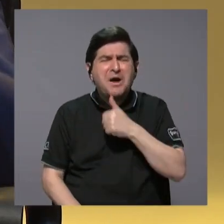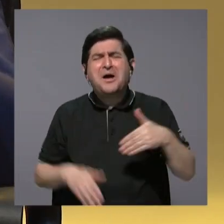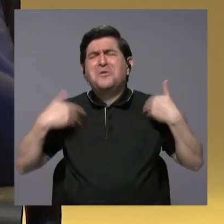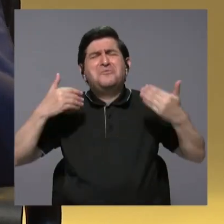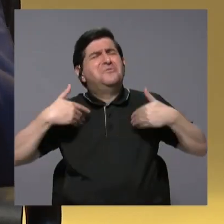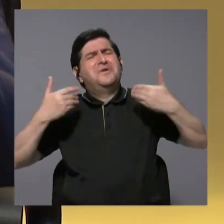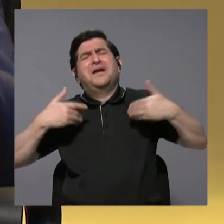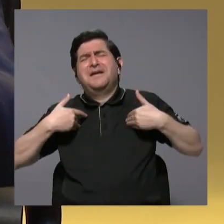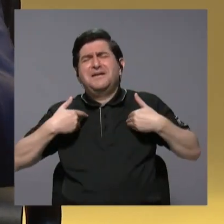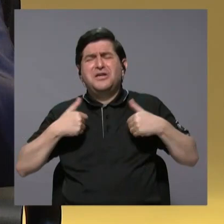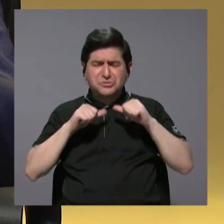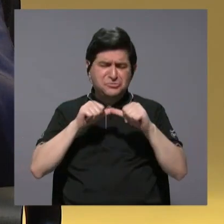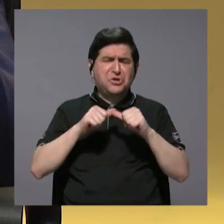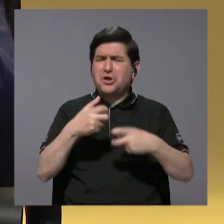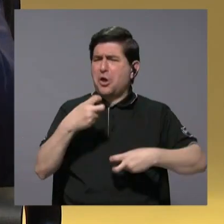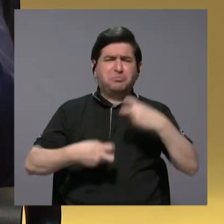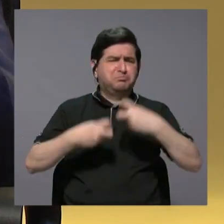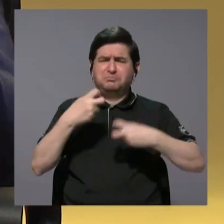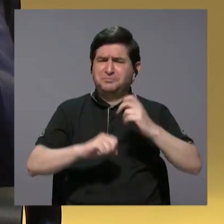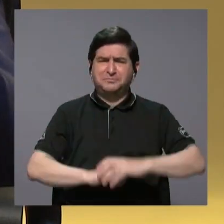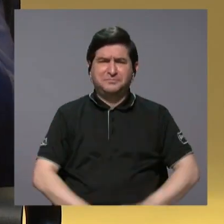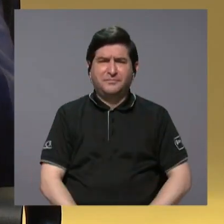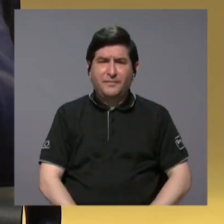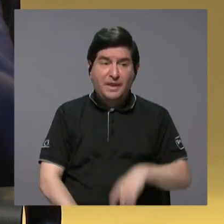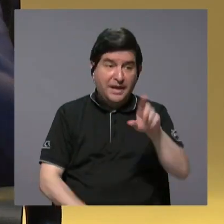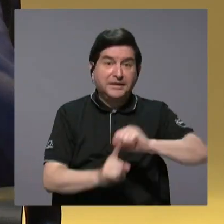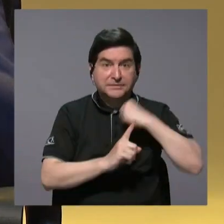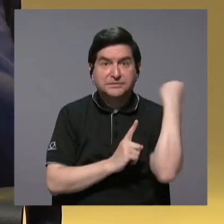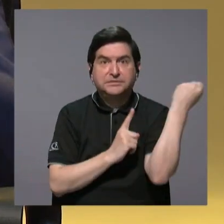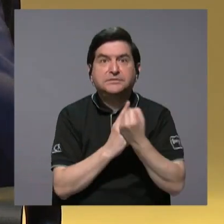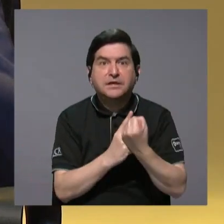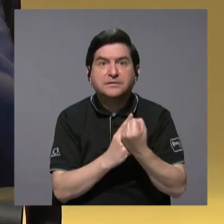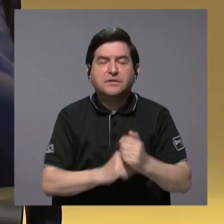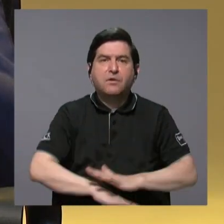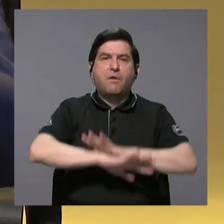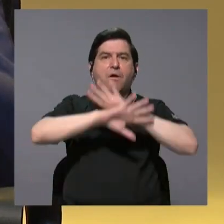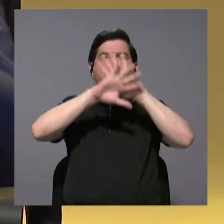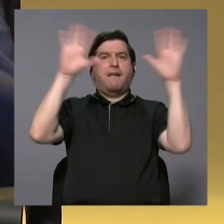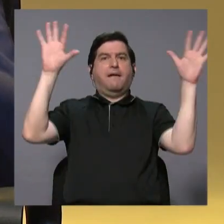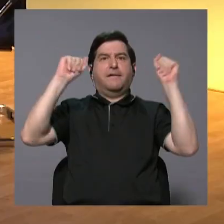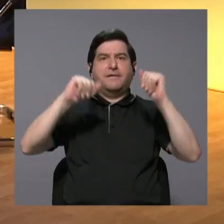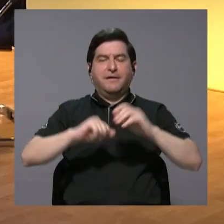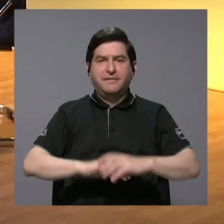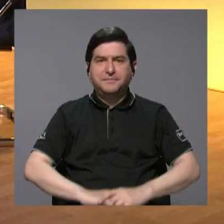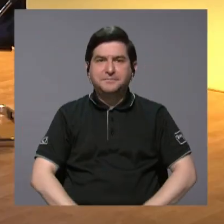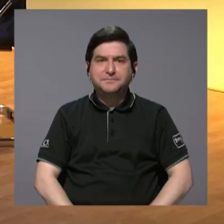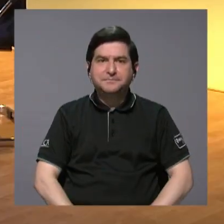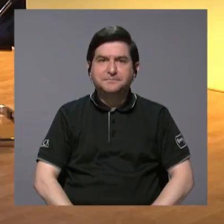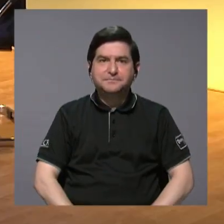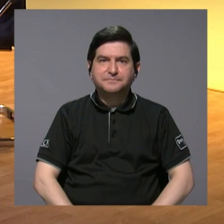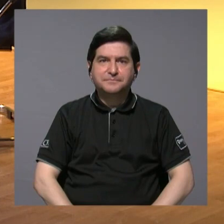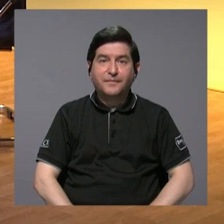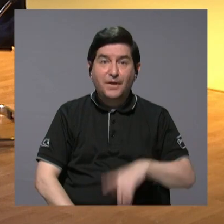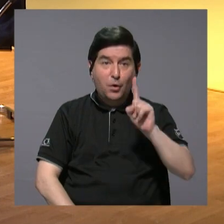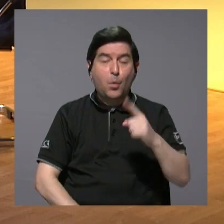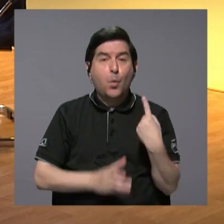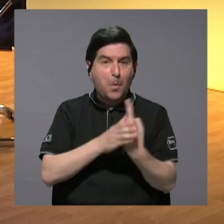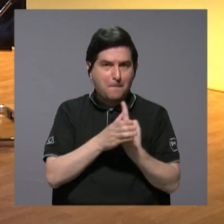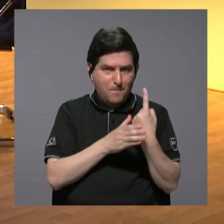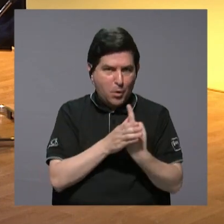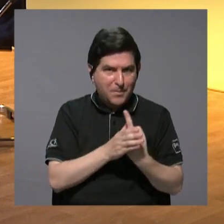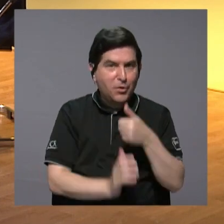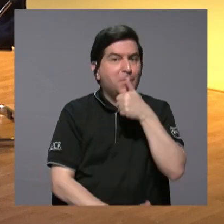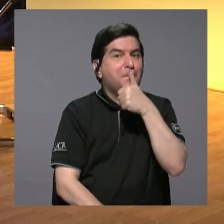eso. Y esta es una situación donde claramente un monopolio que